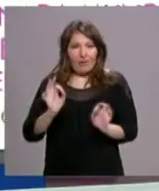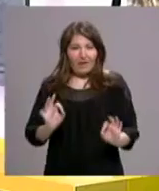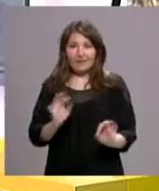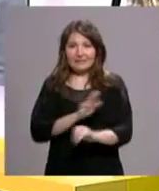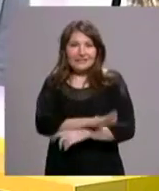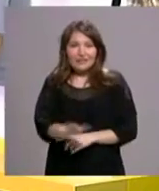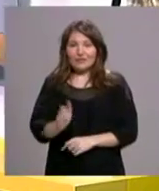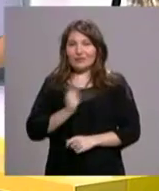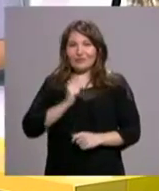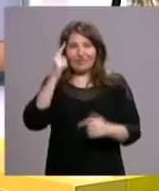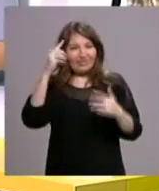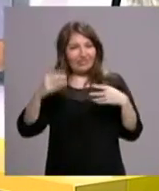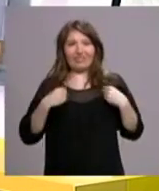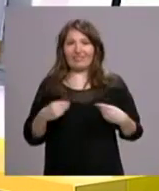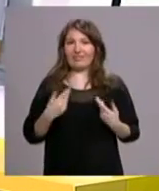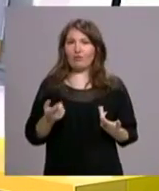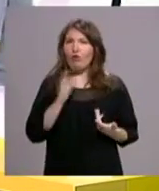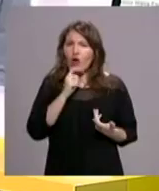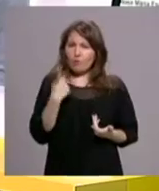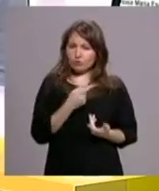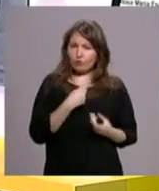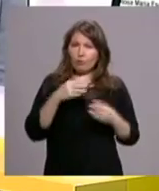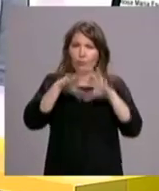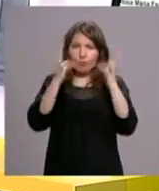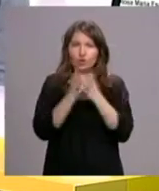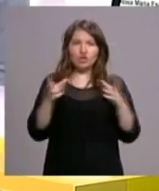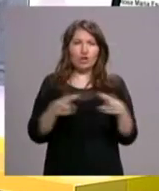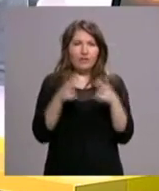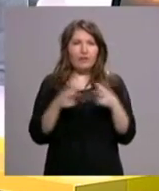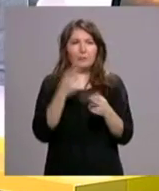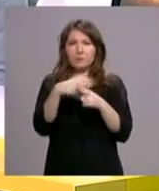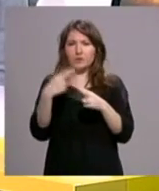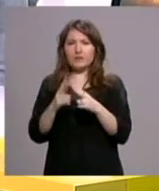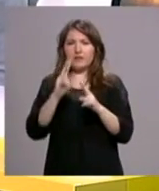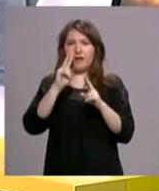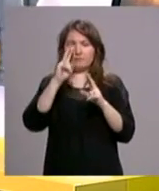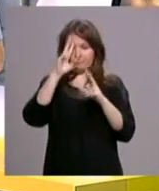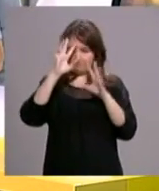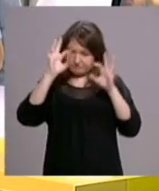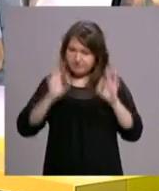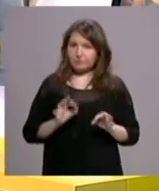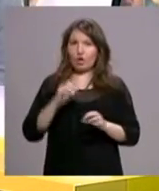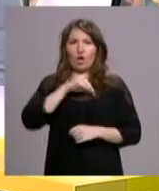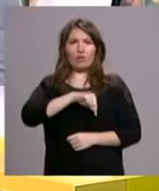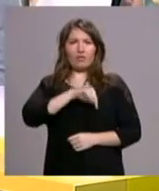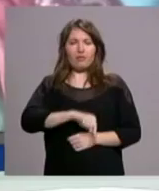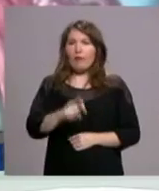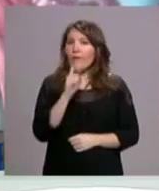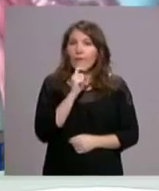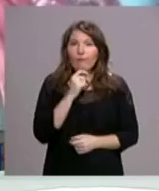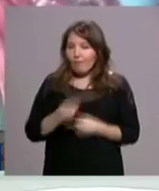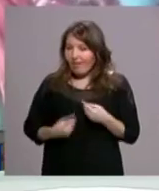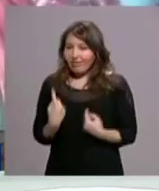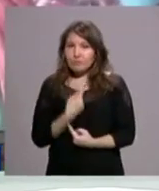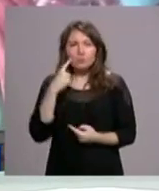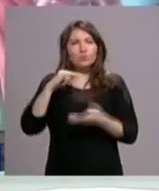nuestra sociedad, el mundo político, todo el que nos rodea, tome realmente conciencia de lo que está pasando y se busquen